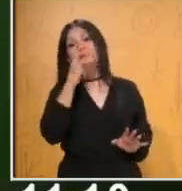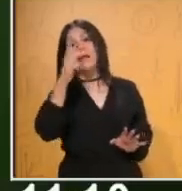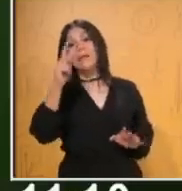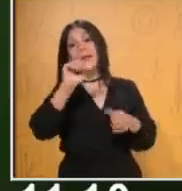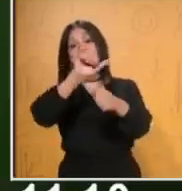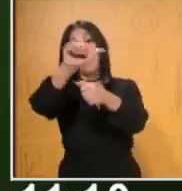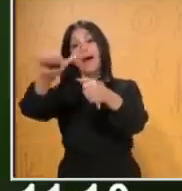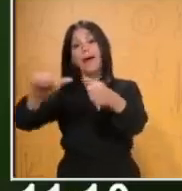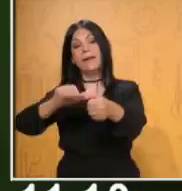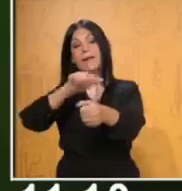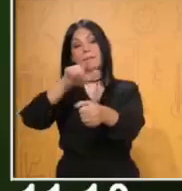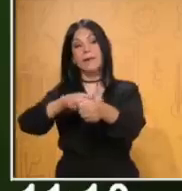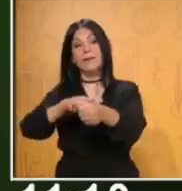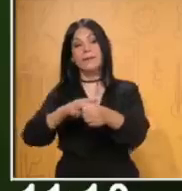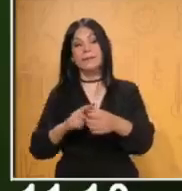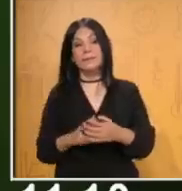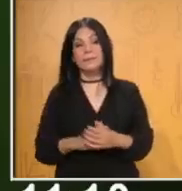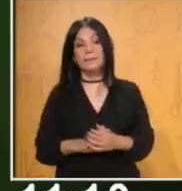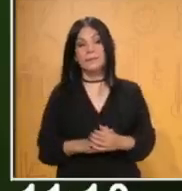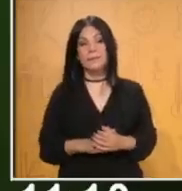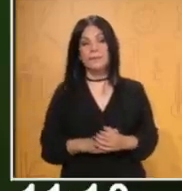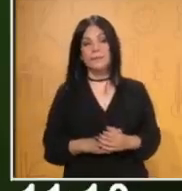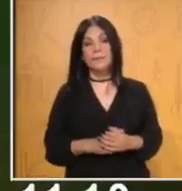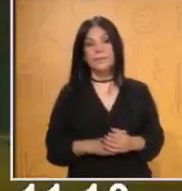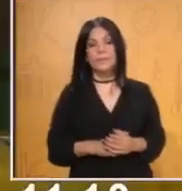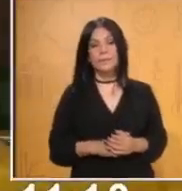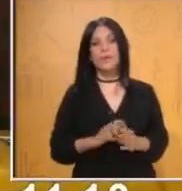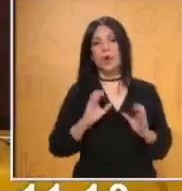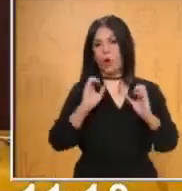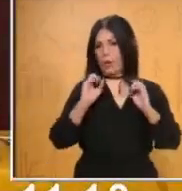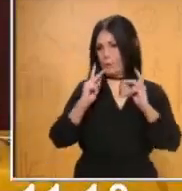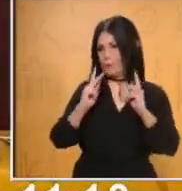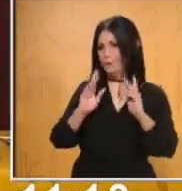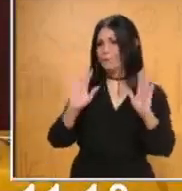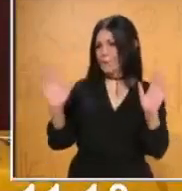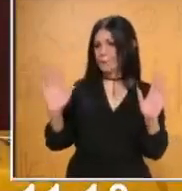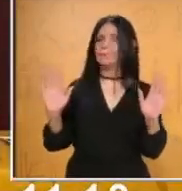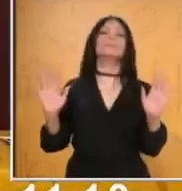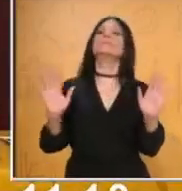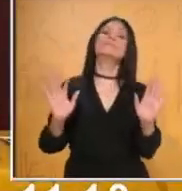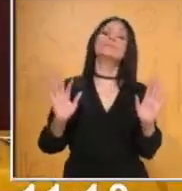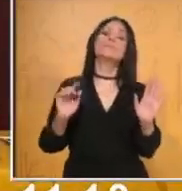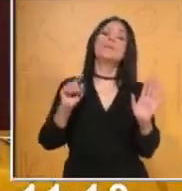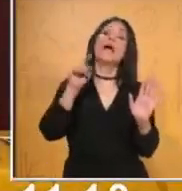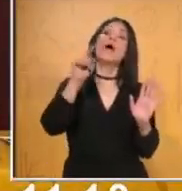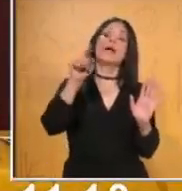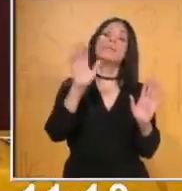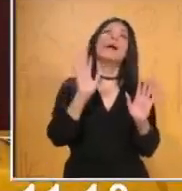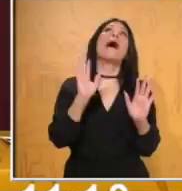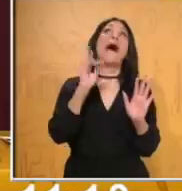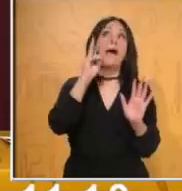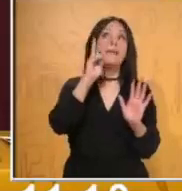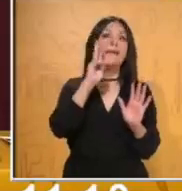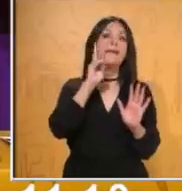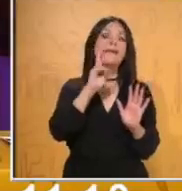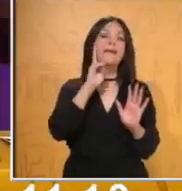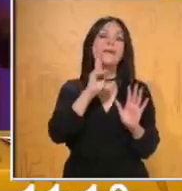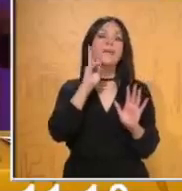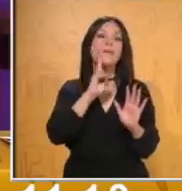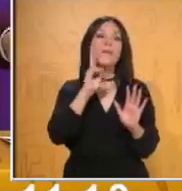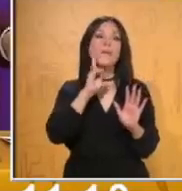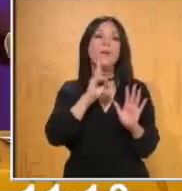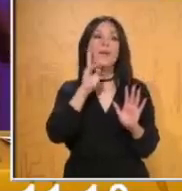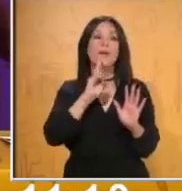Muy bien, vamos a continuar. Ok, vamos a hacer la siguiente actividad. Ya que tienes